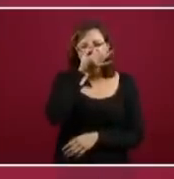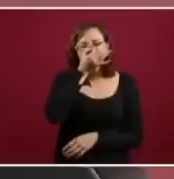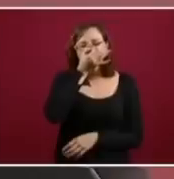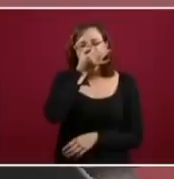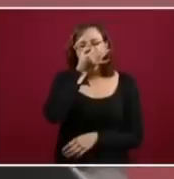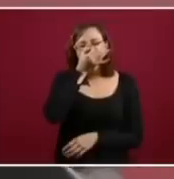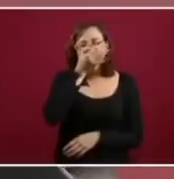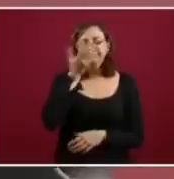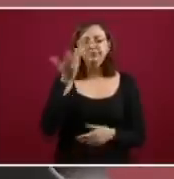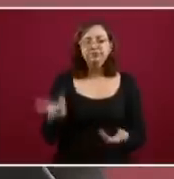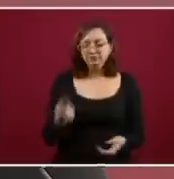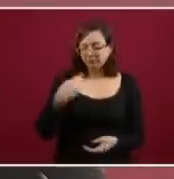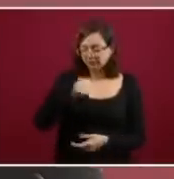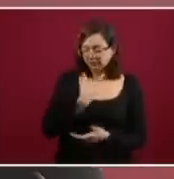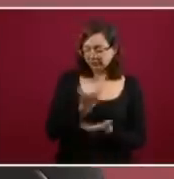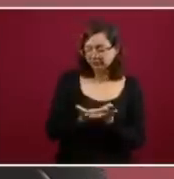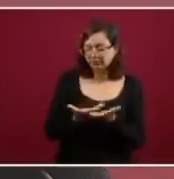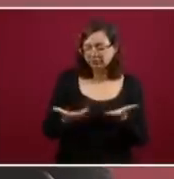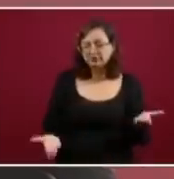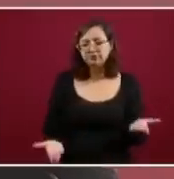qué es lo que quiero